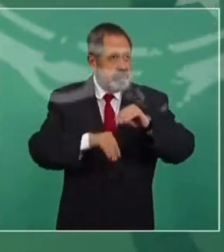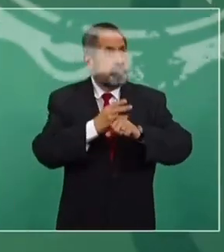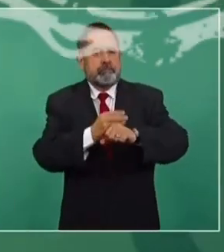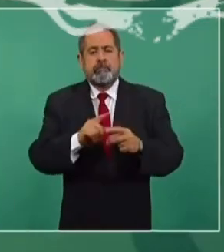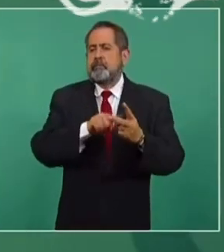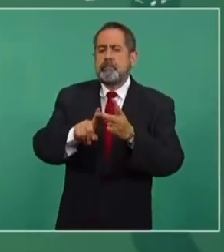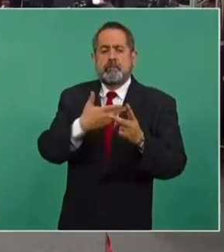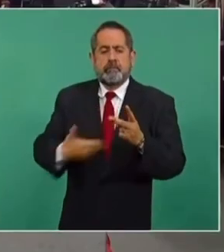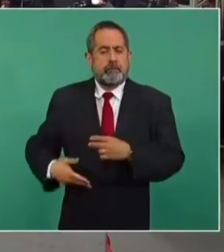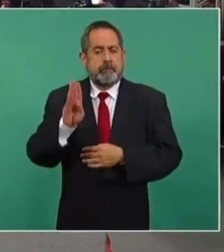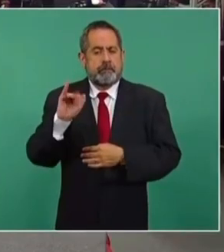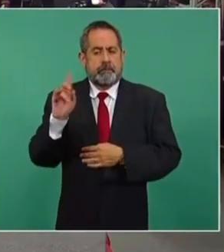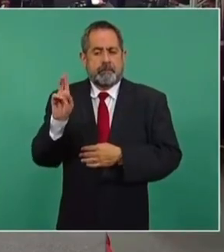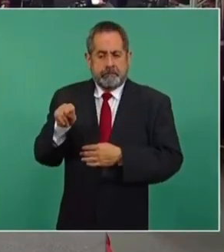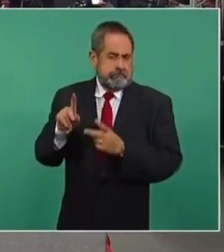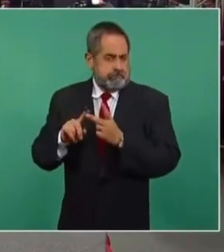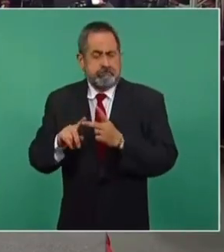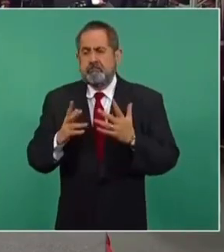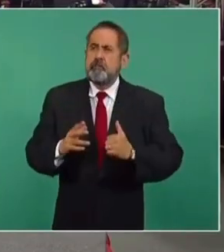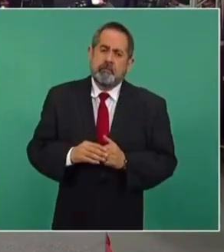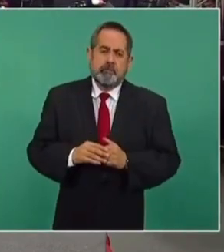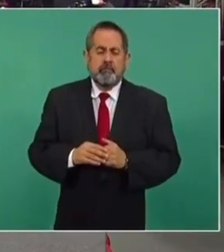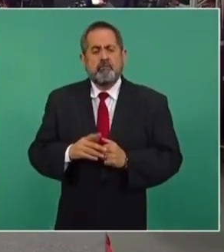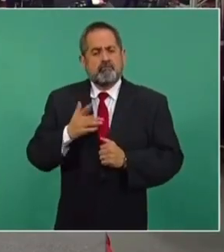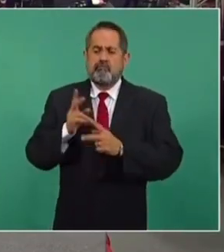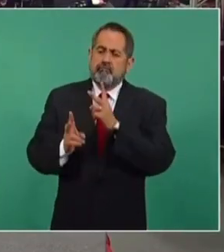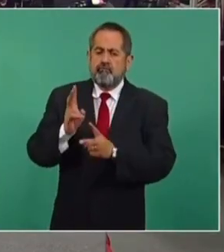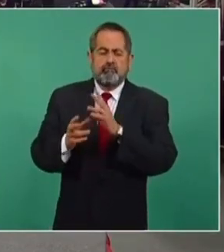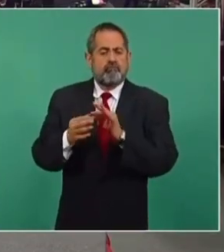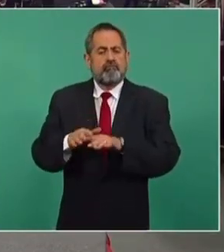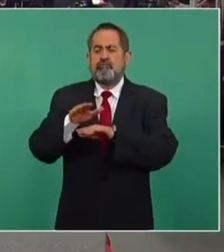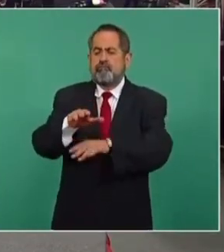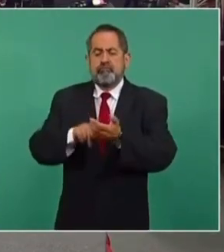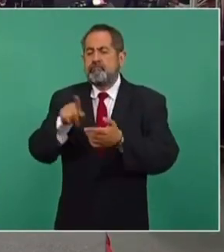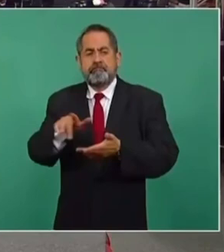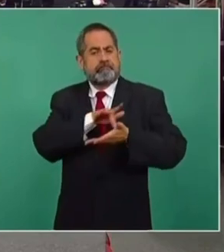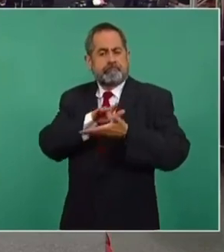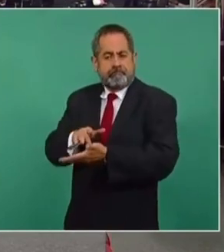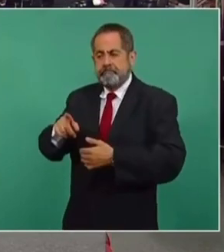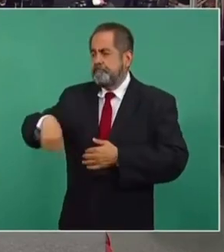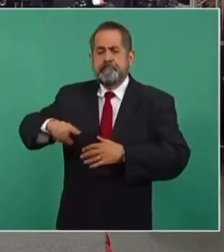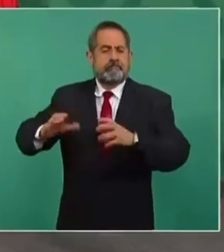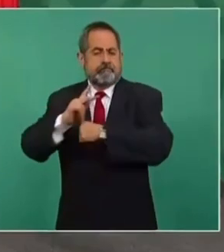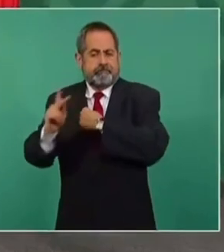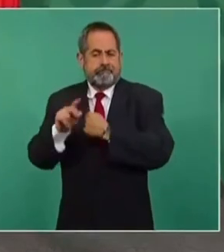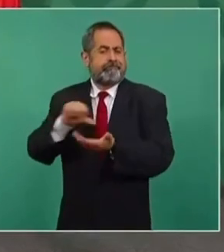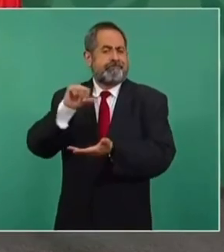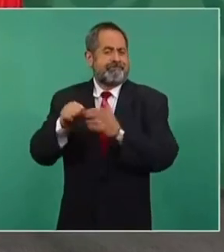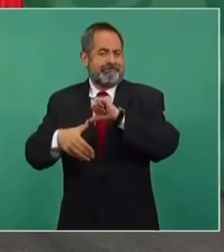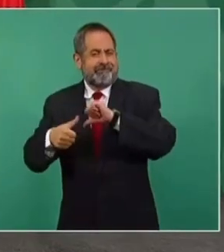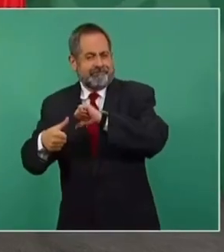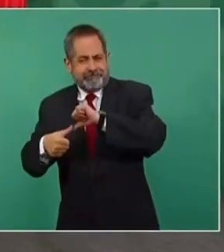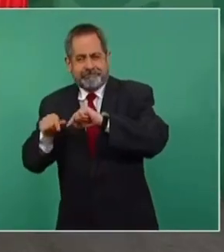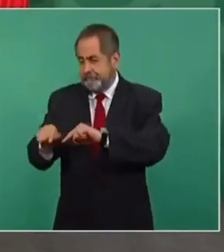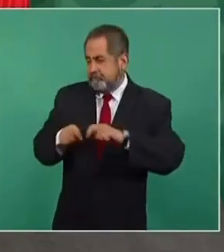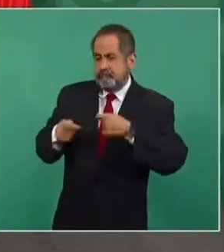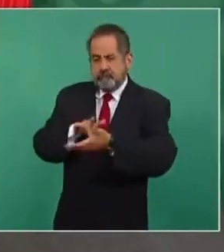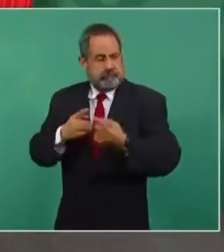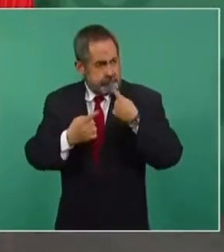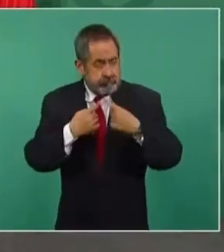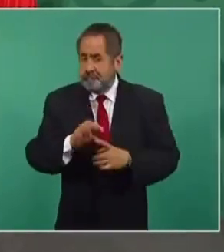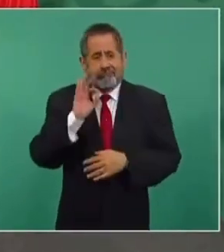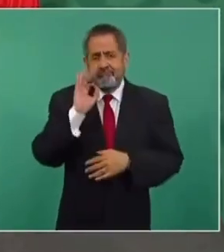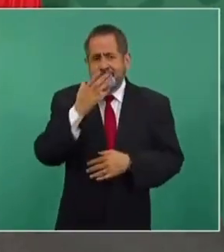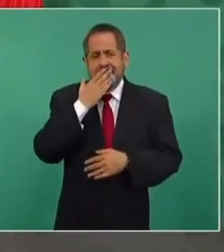Con el presidente Biden tratamos lo del apoyo a los países centroamericanos y en efecto